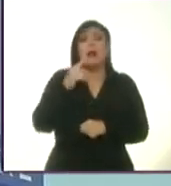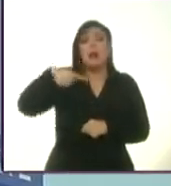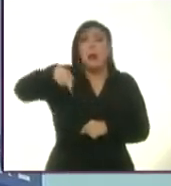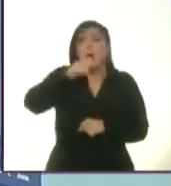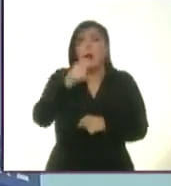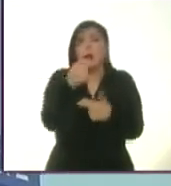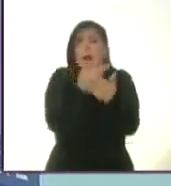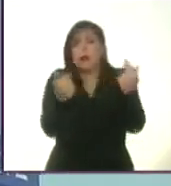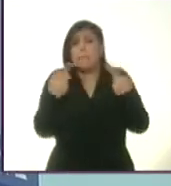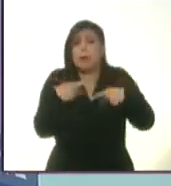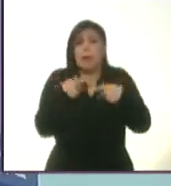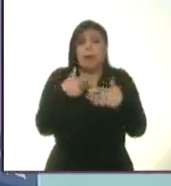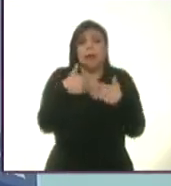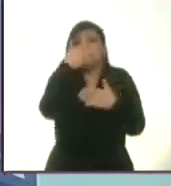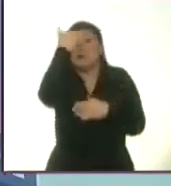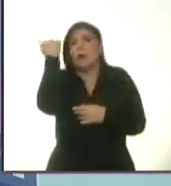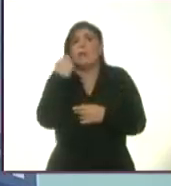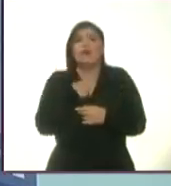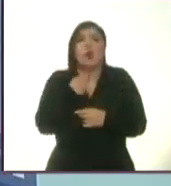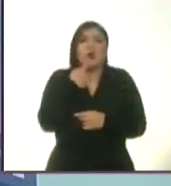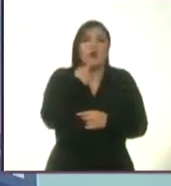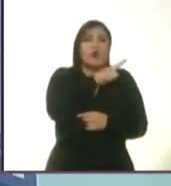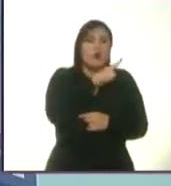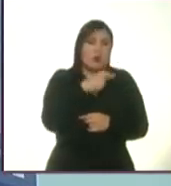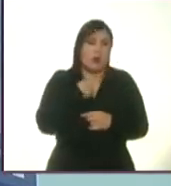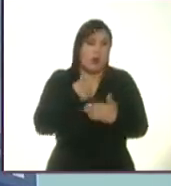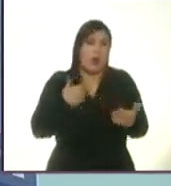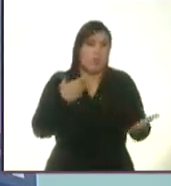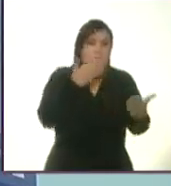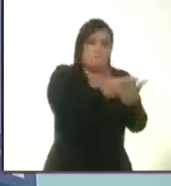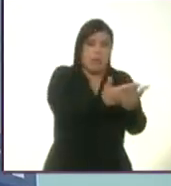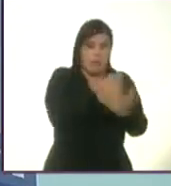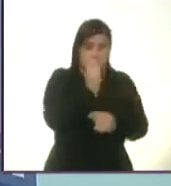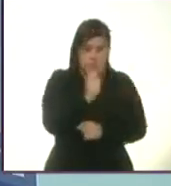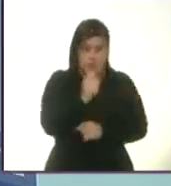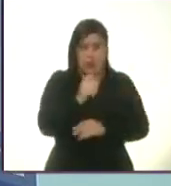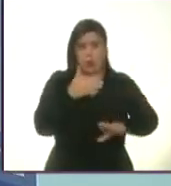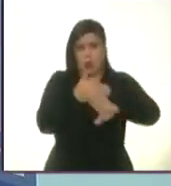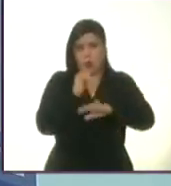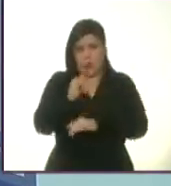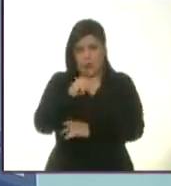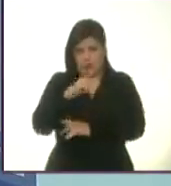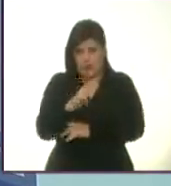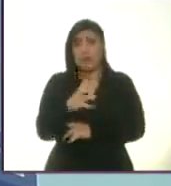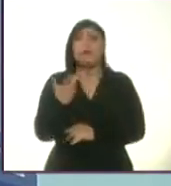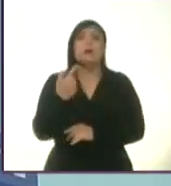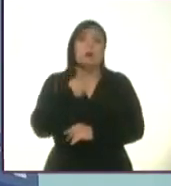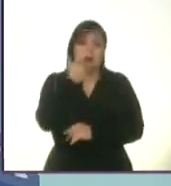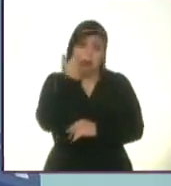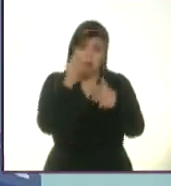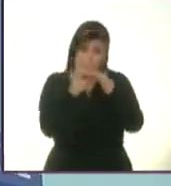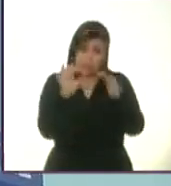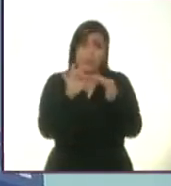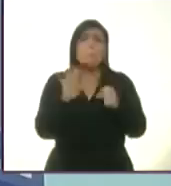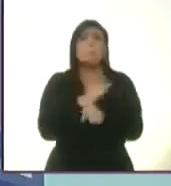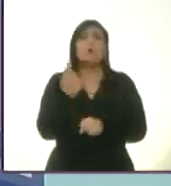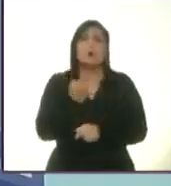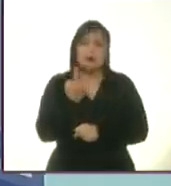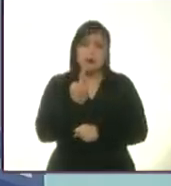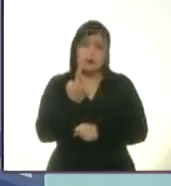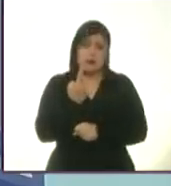supo de esta demanda que yo presenté quiero que escuchen porque al final de cuentas